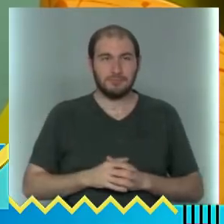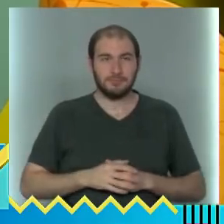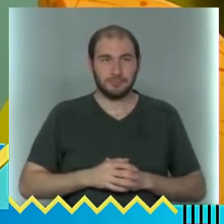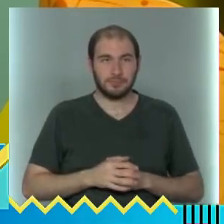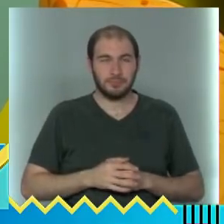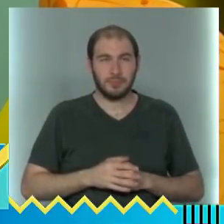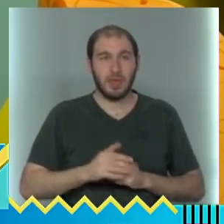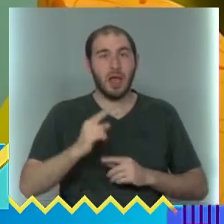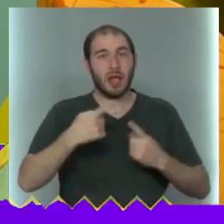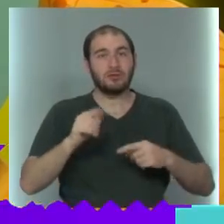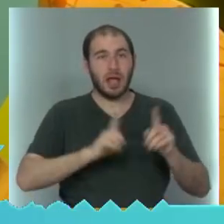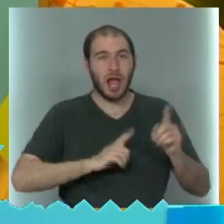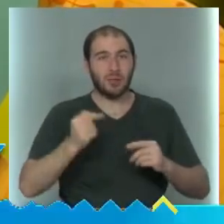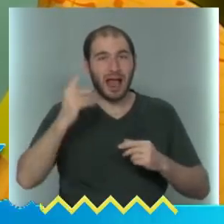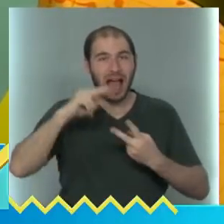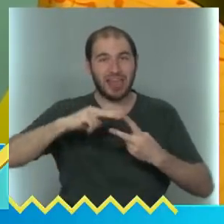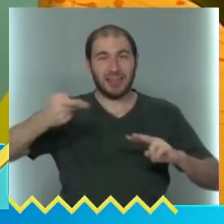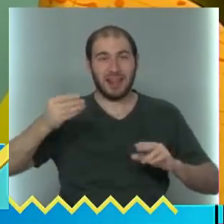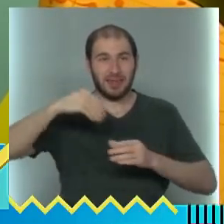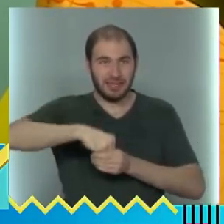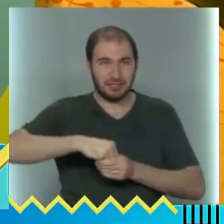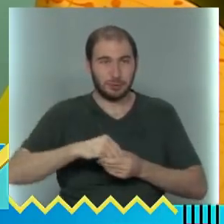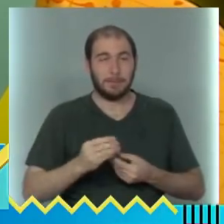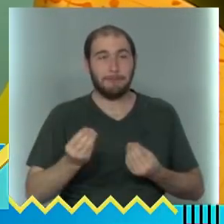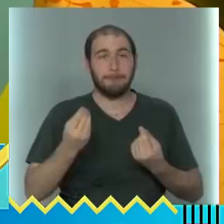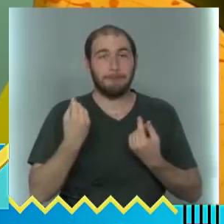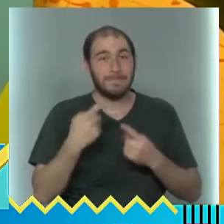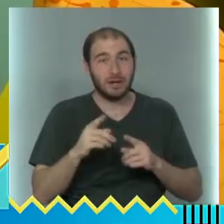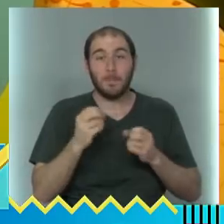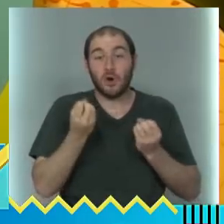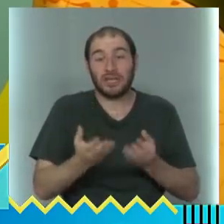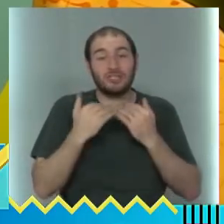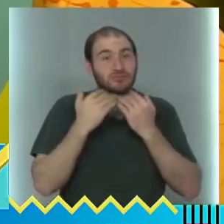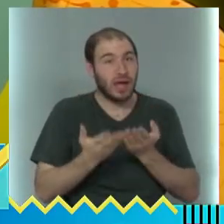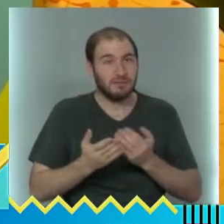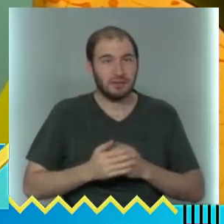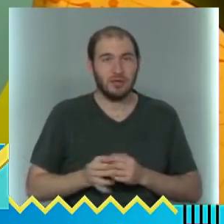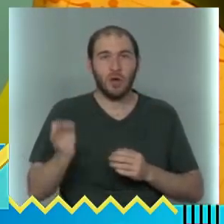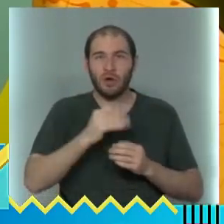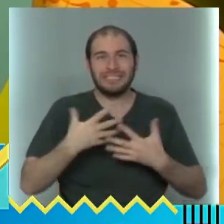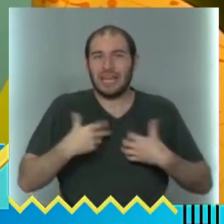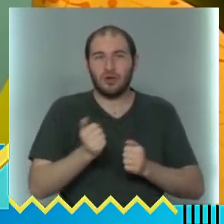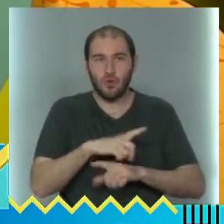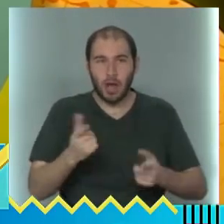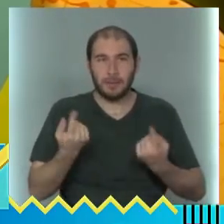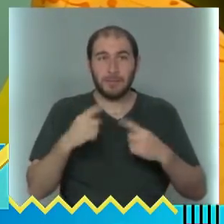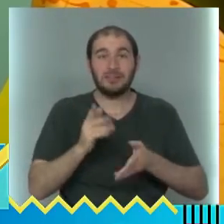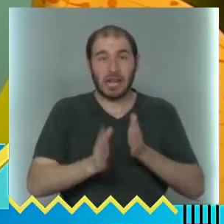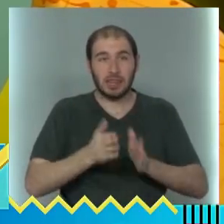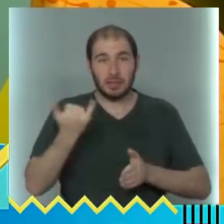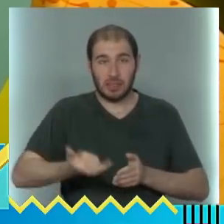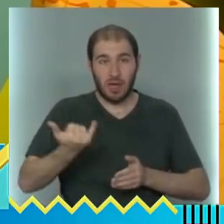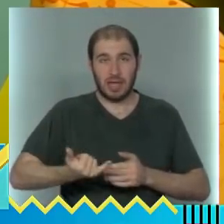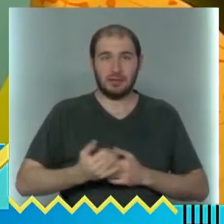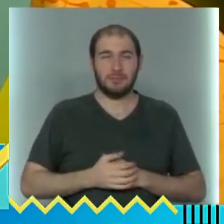Sé que hay algunas causas genéticas, pero en realidad no se sabe la causa ni tampoco hay una cura. Lo que sí hay